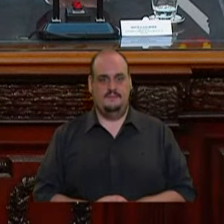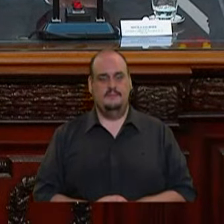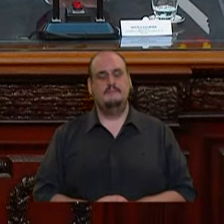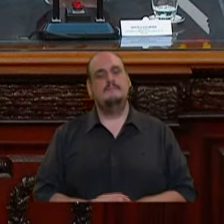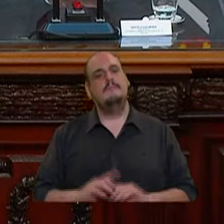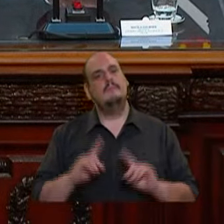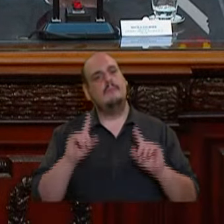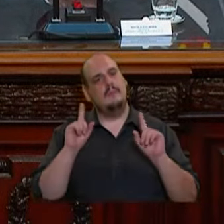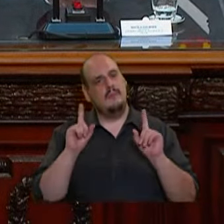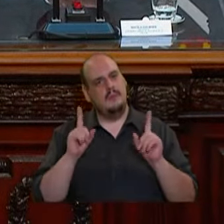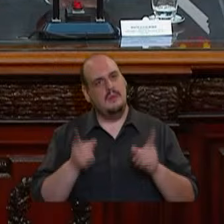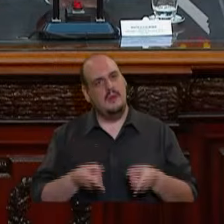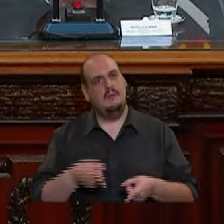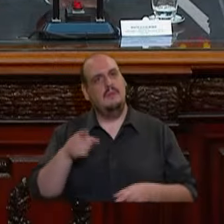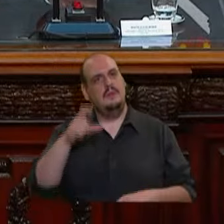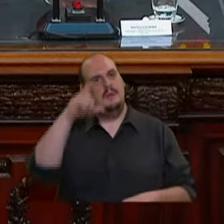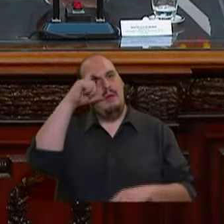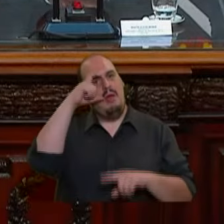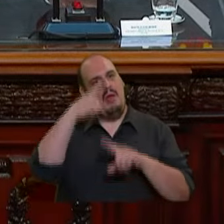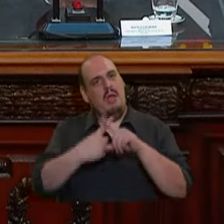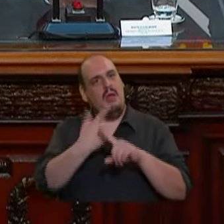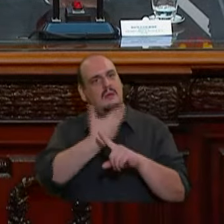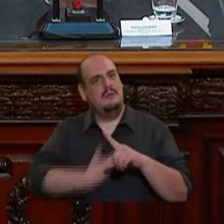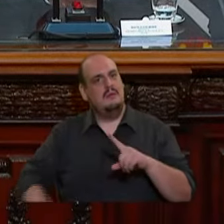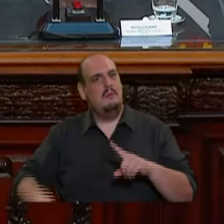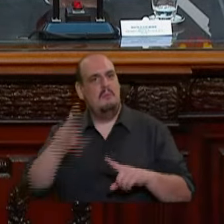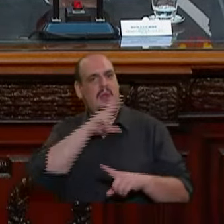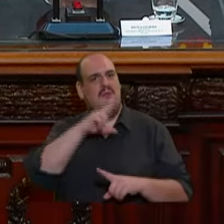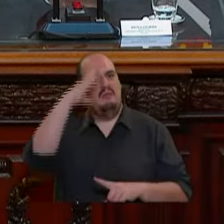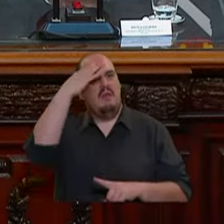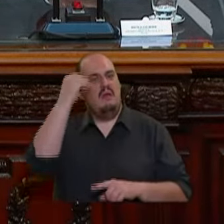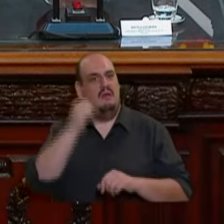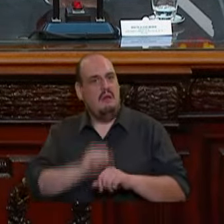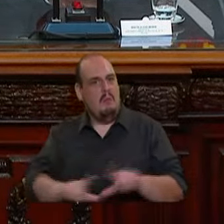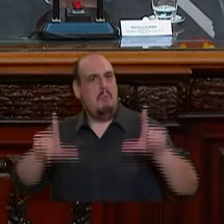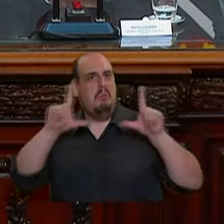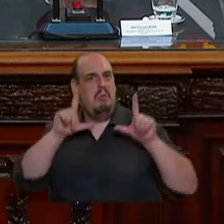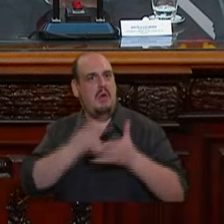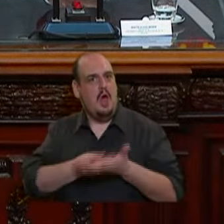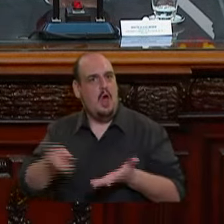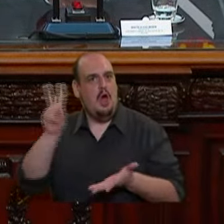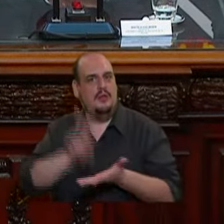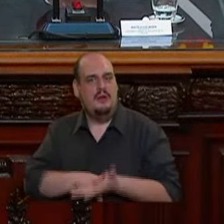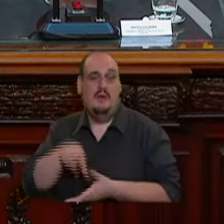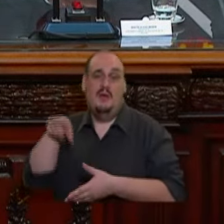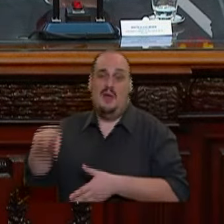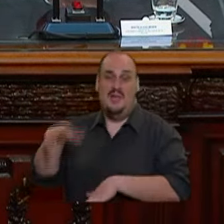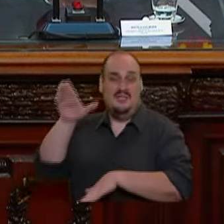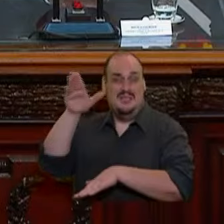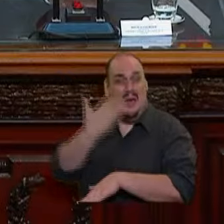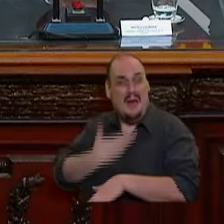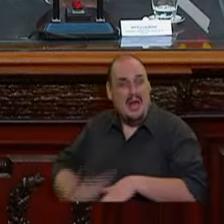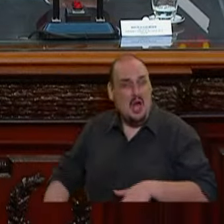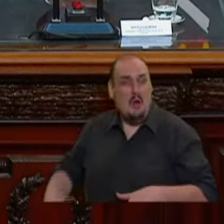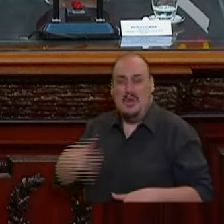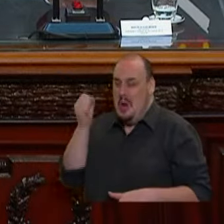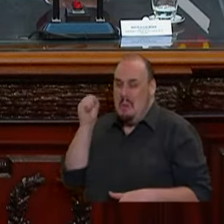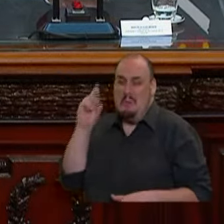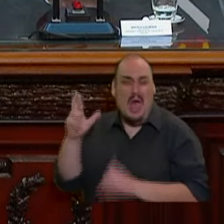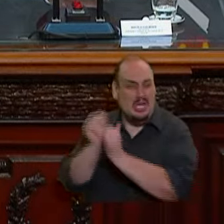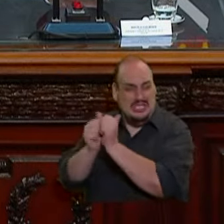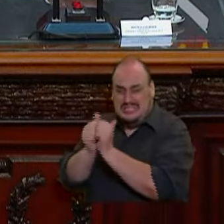Incluso con la reaparición de la expresidente Cristina Fernández de Kirchner, que ha sido responsable de uno de los peores de los gobiernos de la historia.